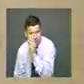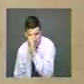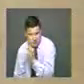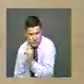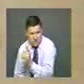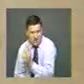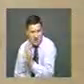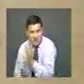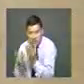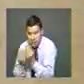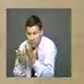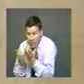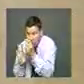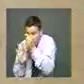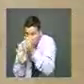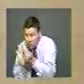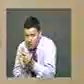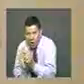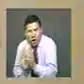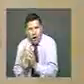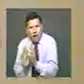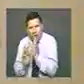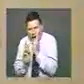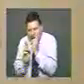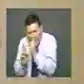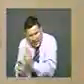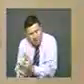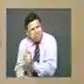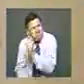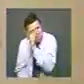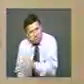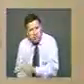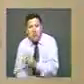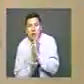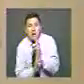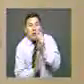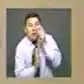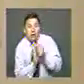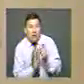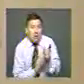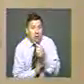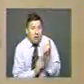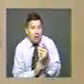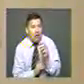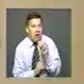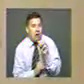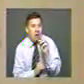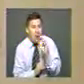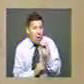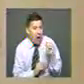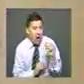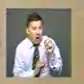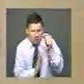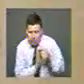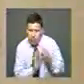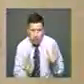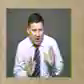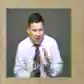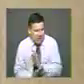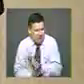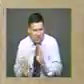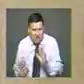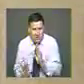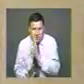este debe ser el mismo que se reconoce para las parejas heterosexuales. Y por una